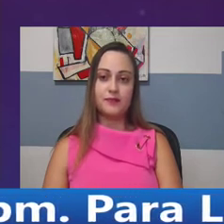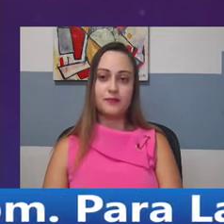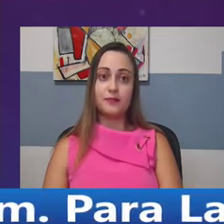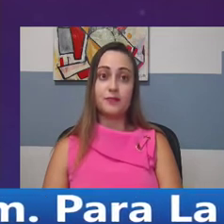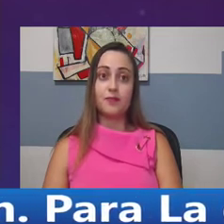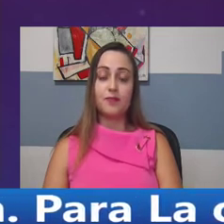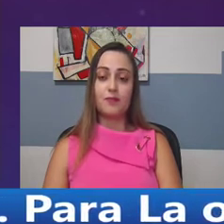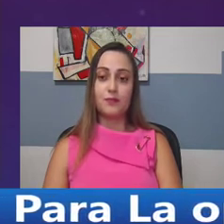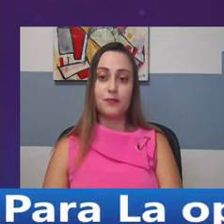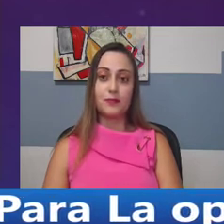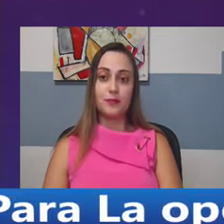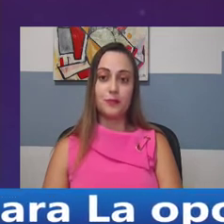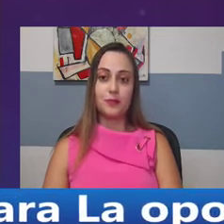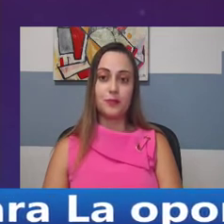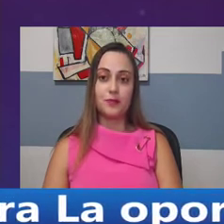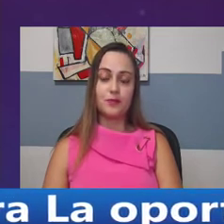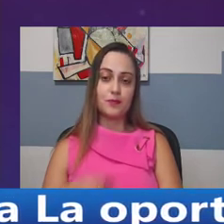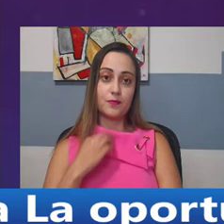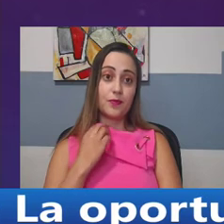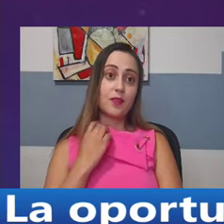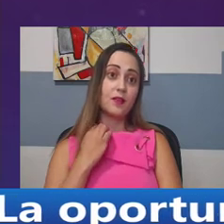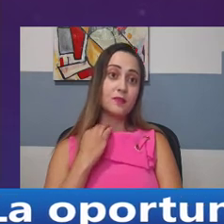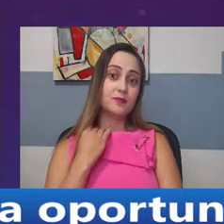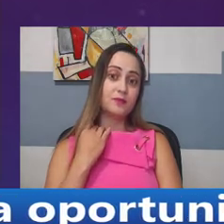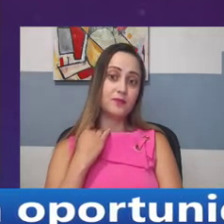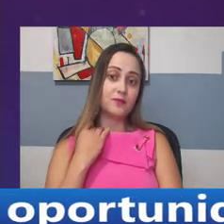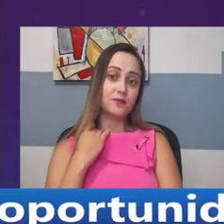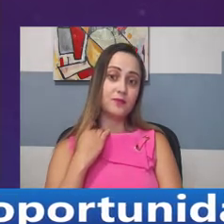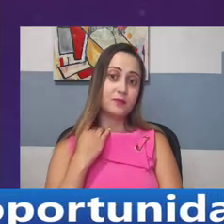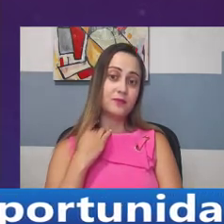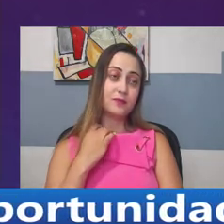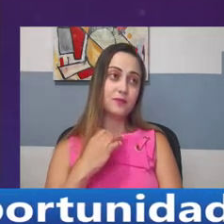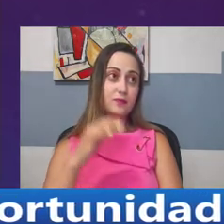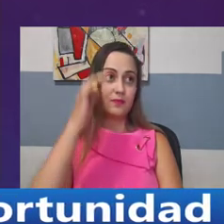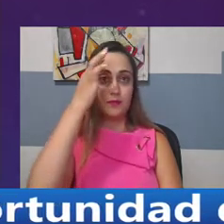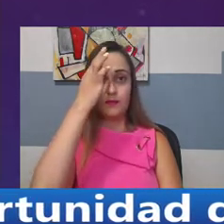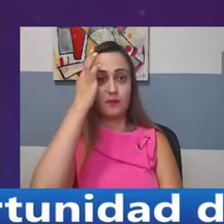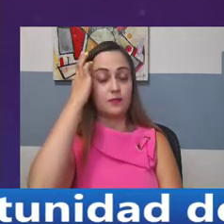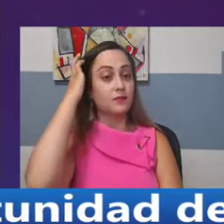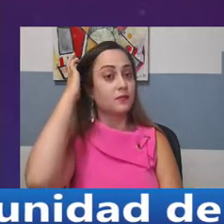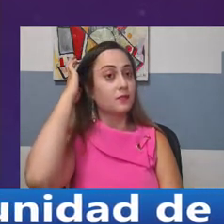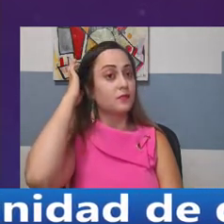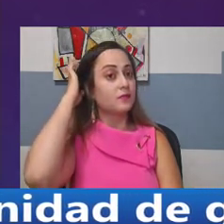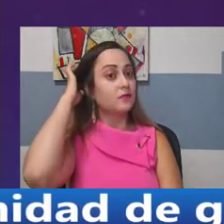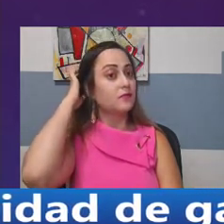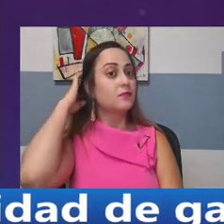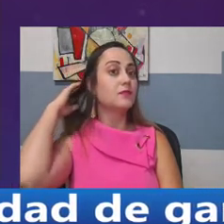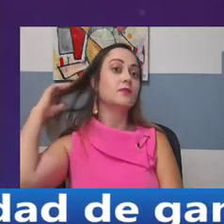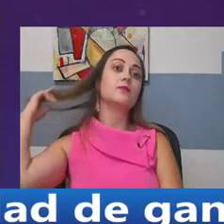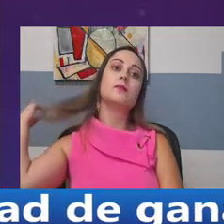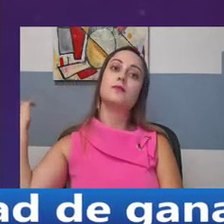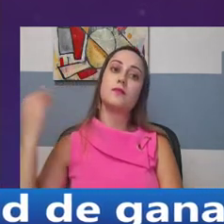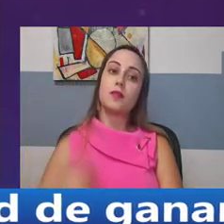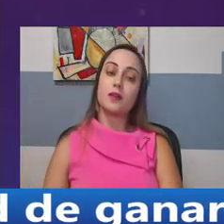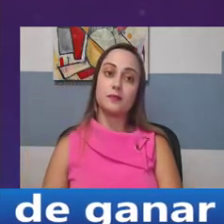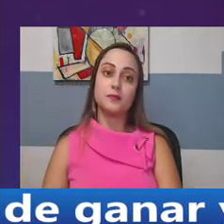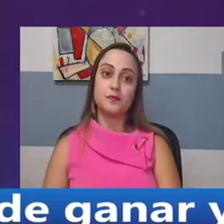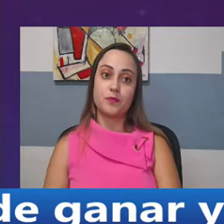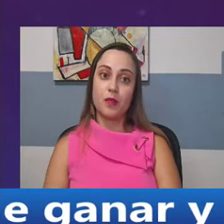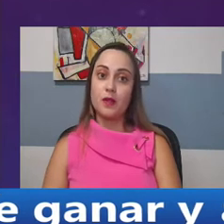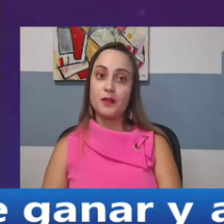educación y ya era... Mi background con mi ingeniero me sirvió mucho. Había tomado maestrías y